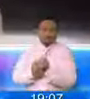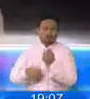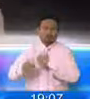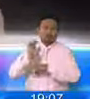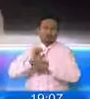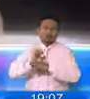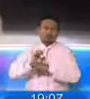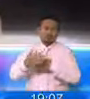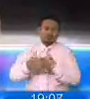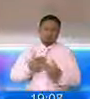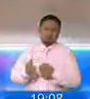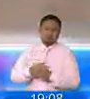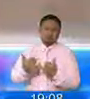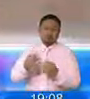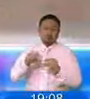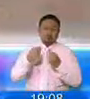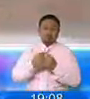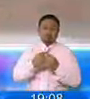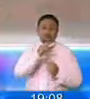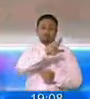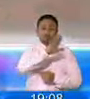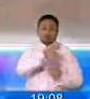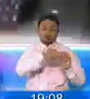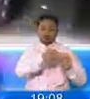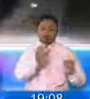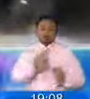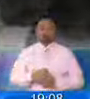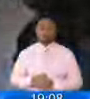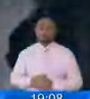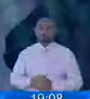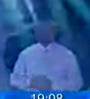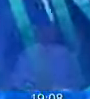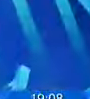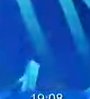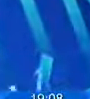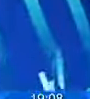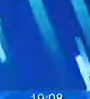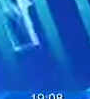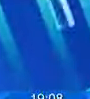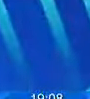de su apartamiento del movimiento oficialista.